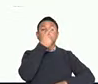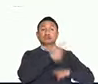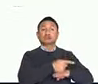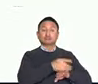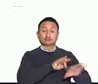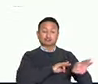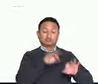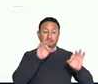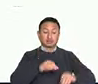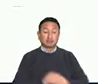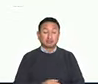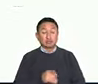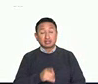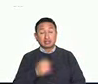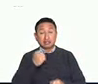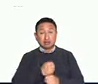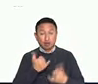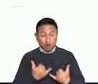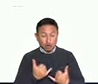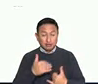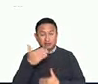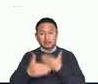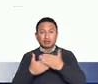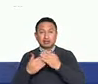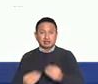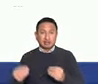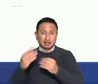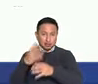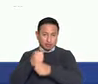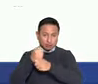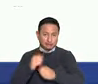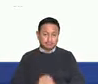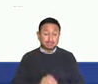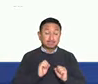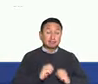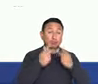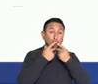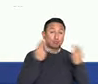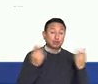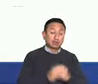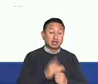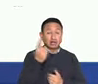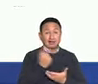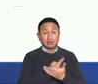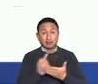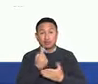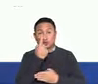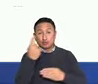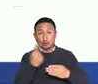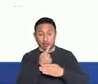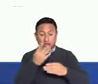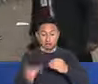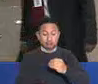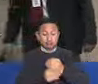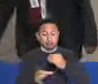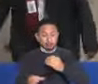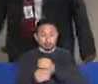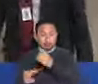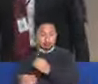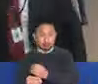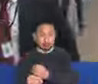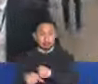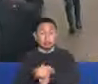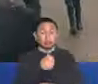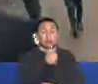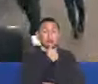aclara que la medida es recuperable. Para el sector público a través de una hora laboral adicional durante 8 días y para el